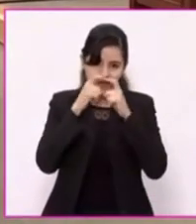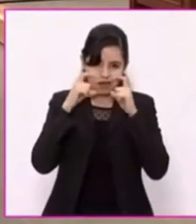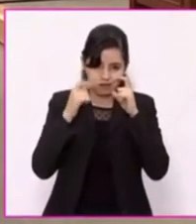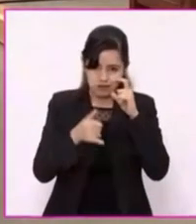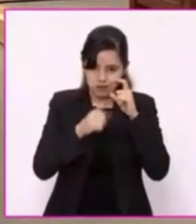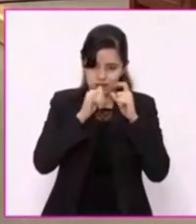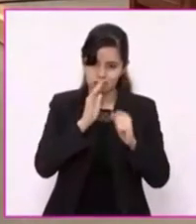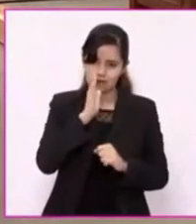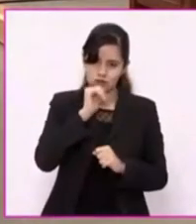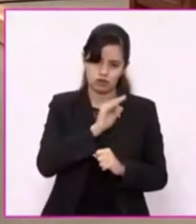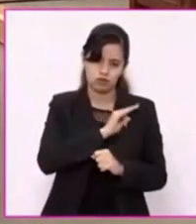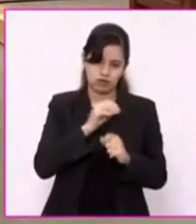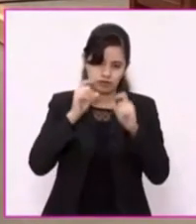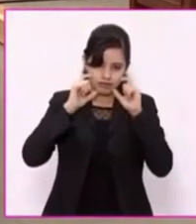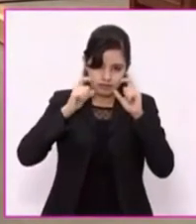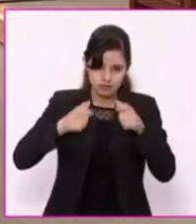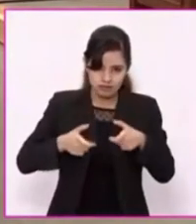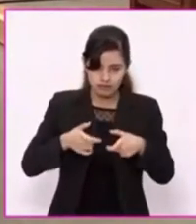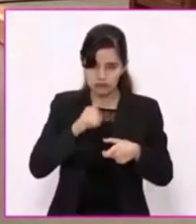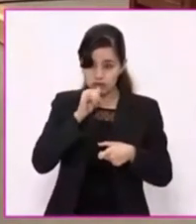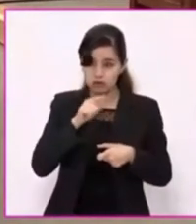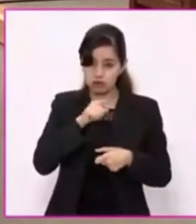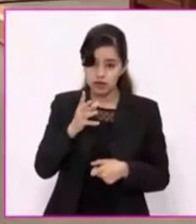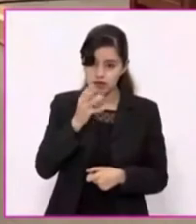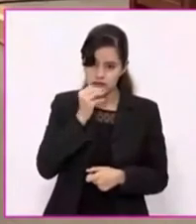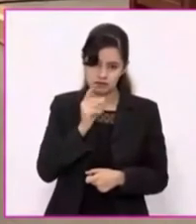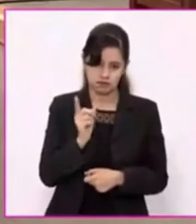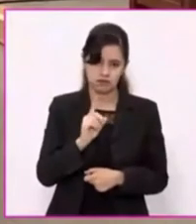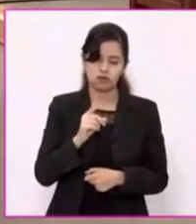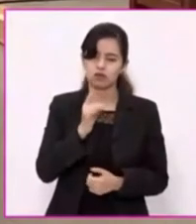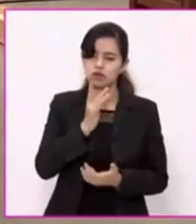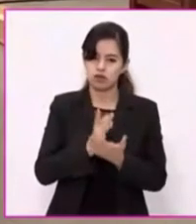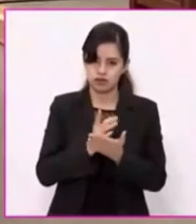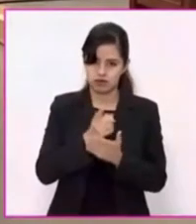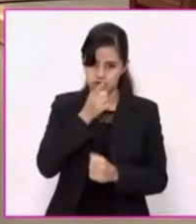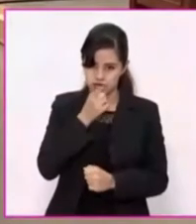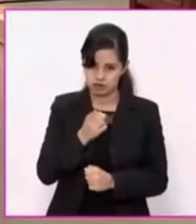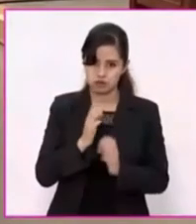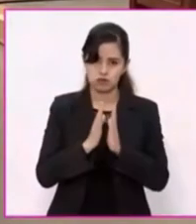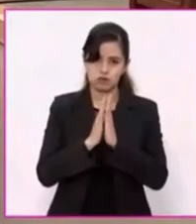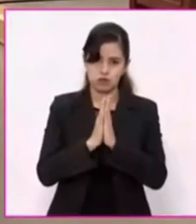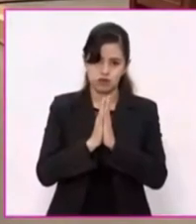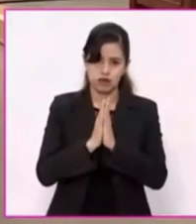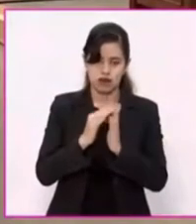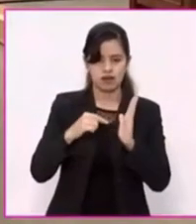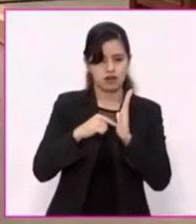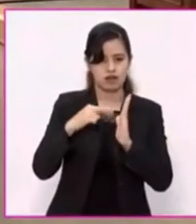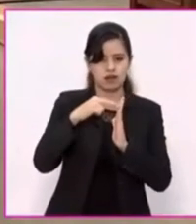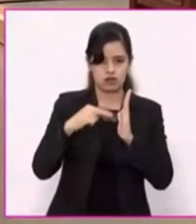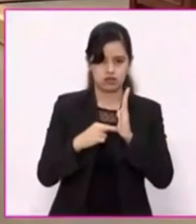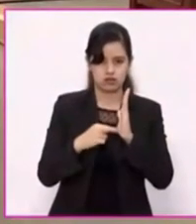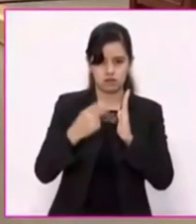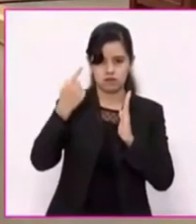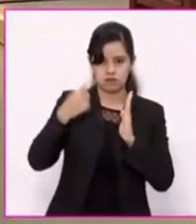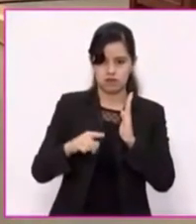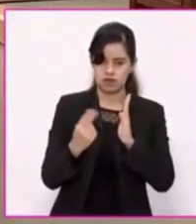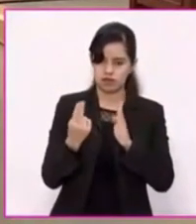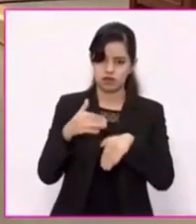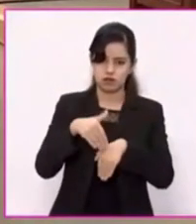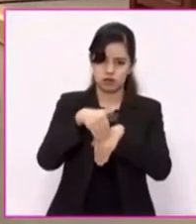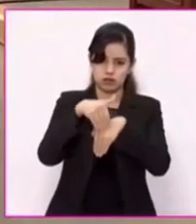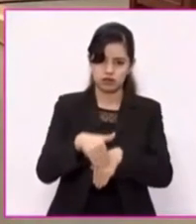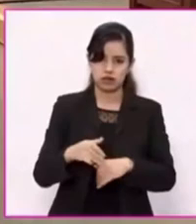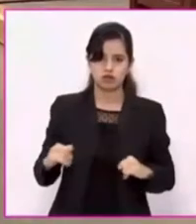puesto, puede quitarse el cubrebocas, nadie lo amordaza, lo único es, le comento y le pido que nos ciñamos a las normas que rigen a este